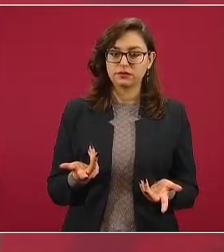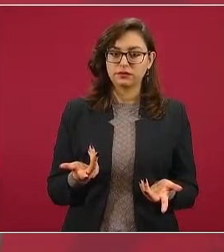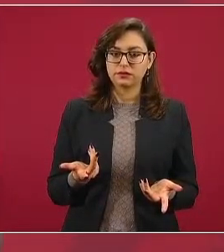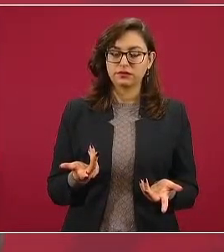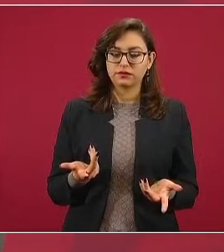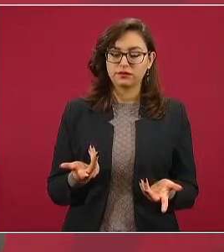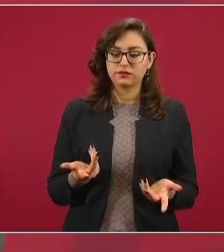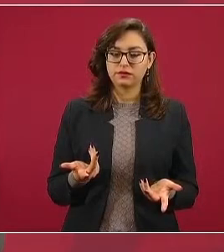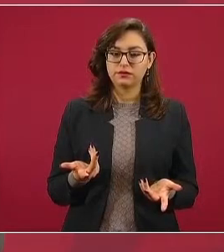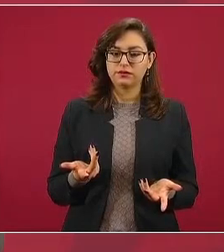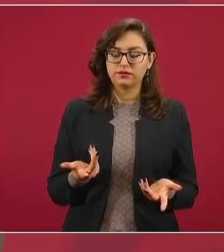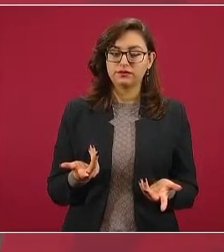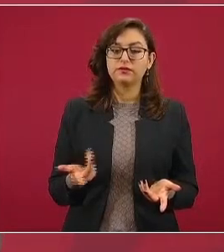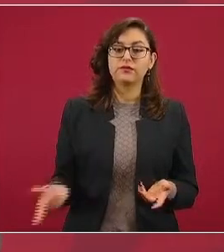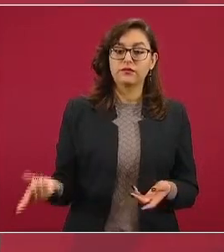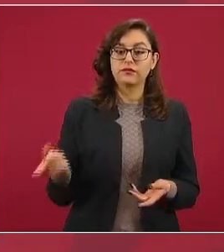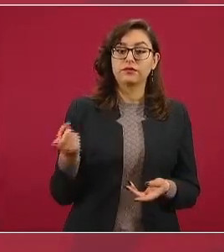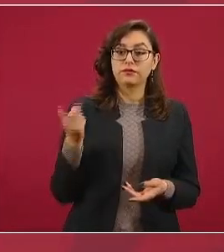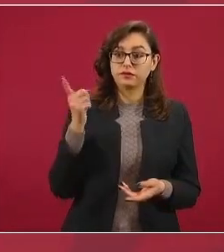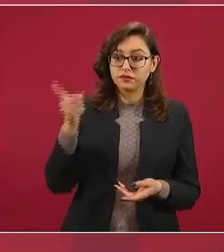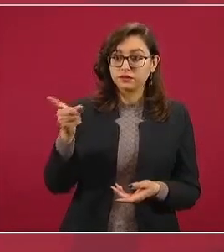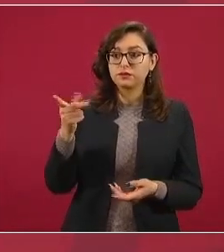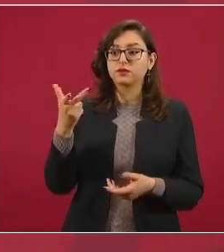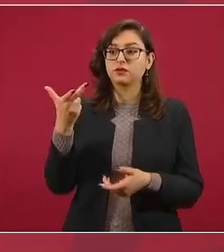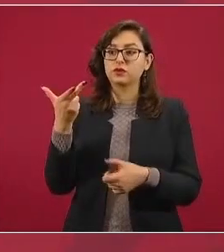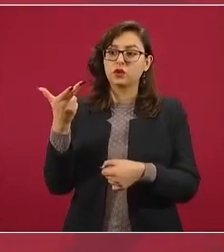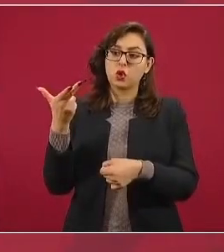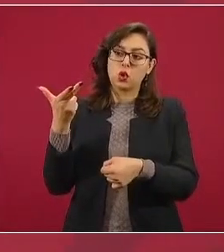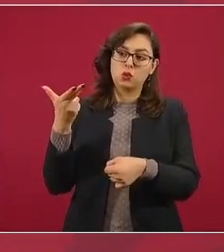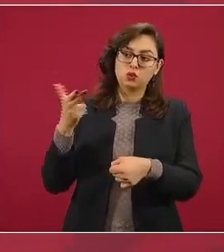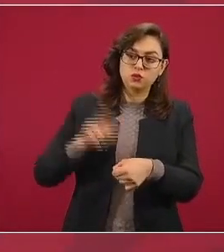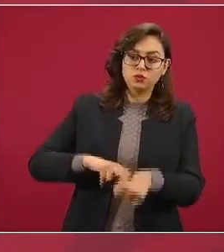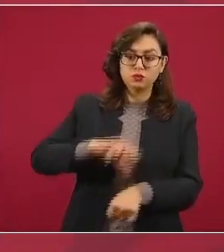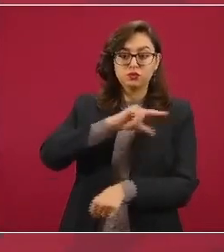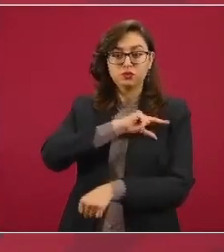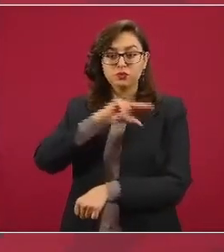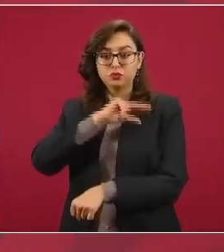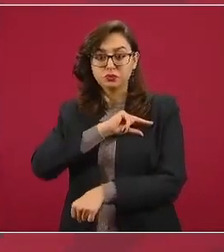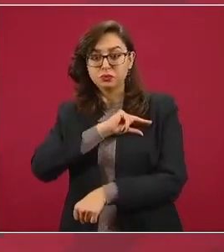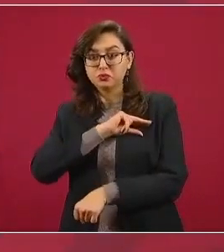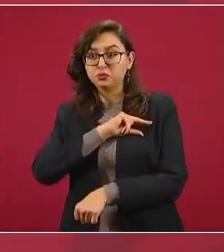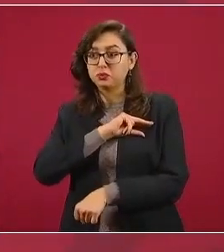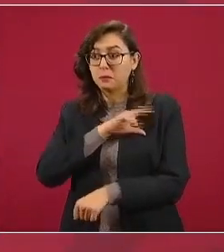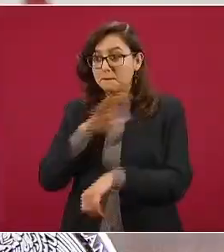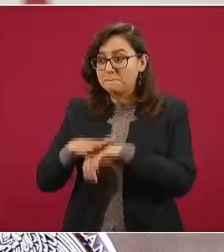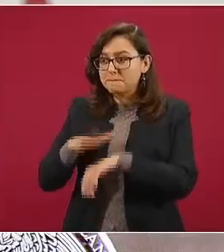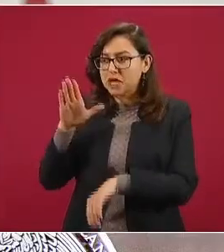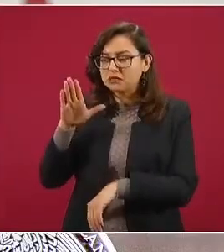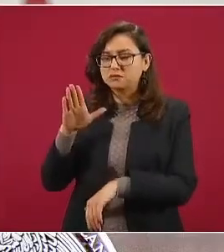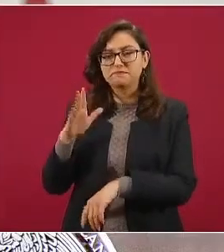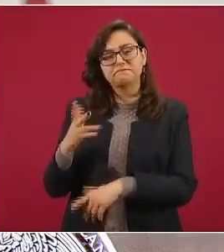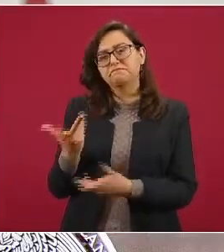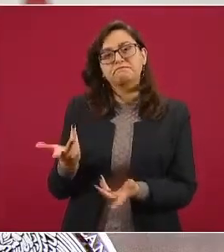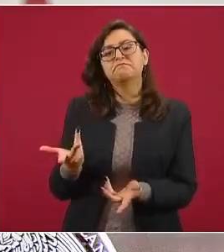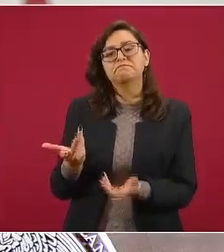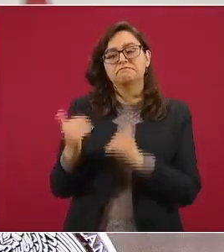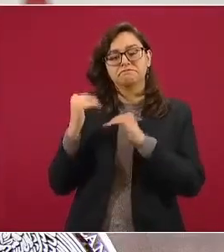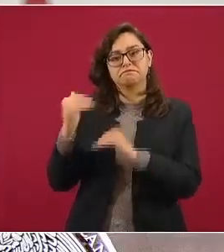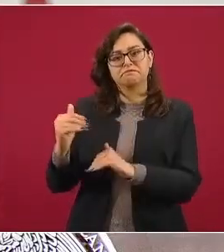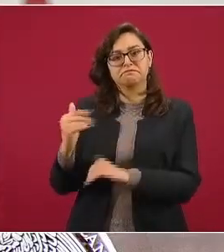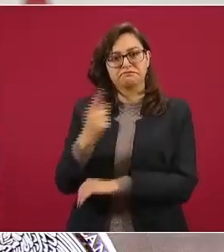contara con más camas del sector privado, pero son las que hay disponibles. En la medida que